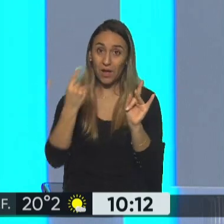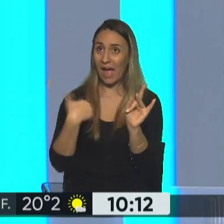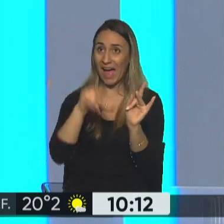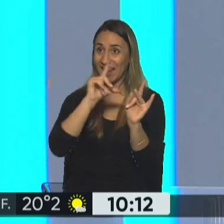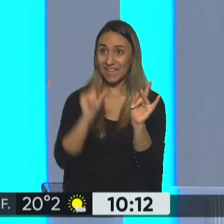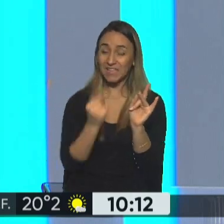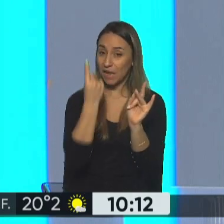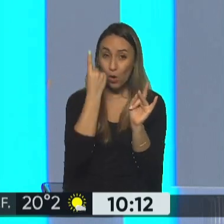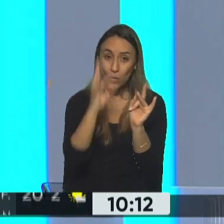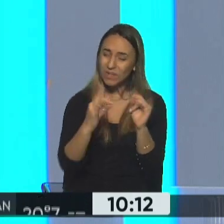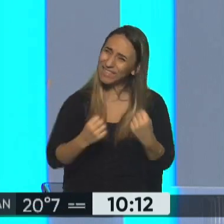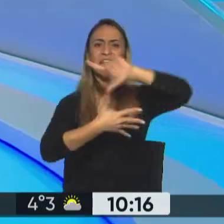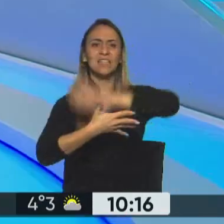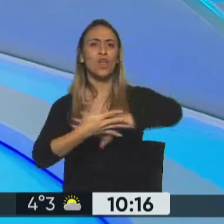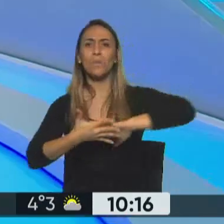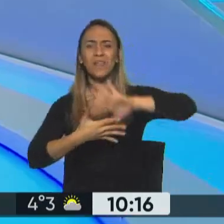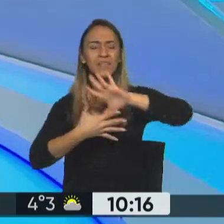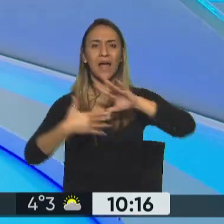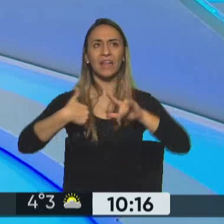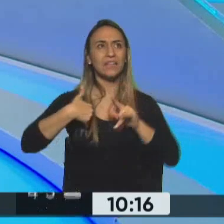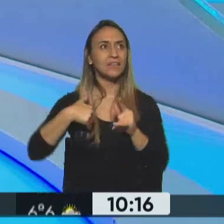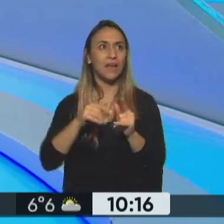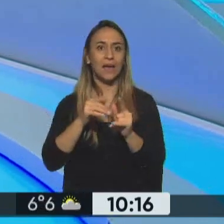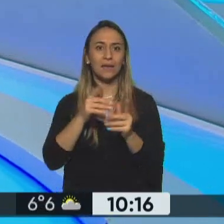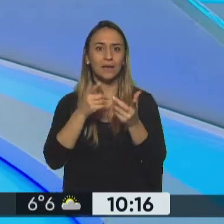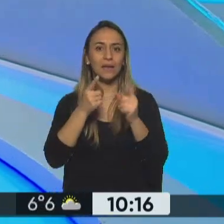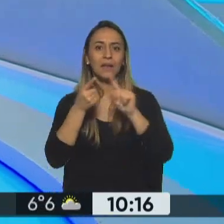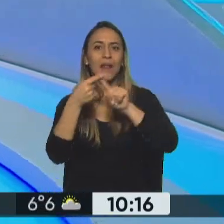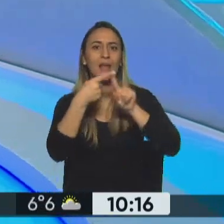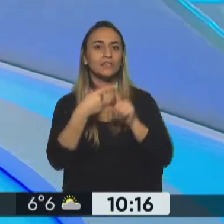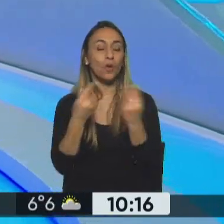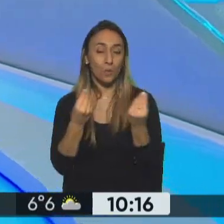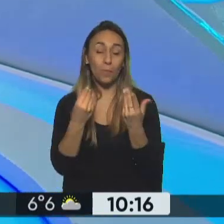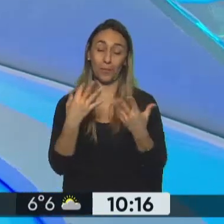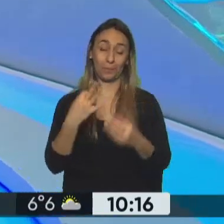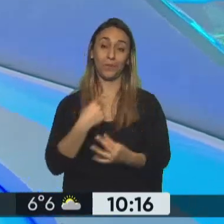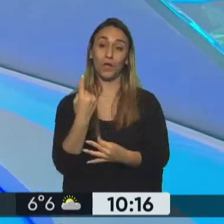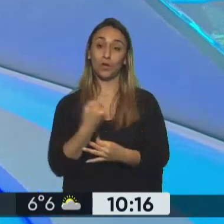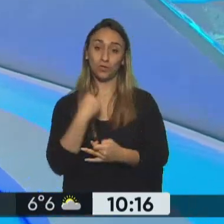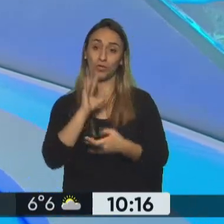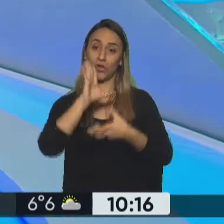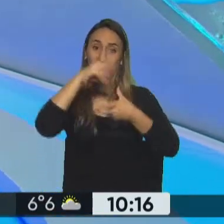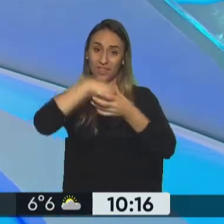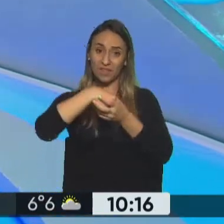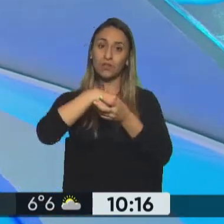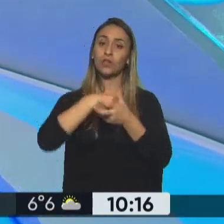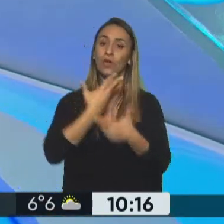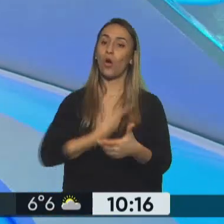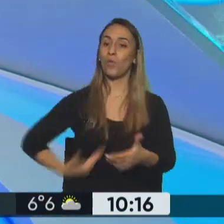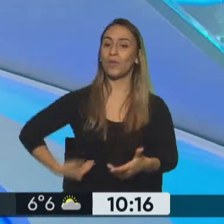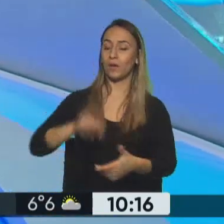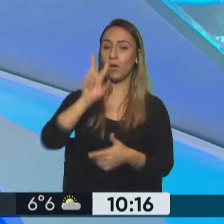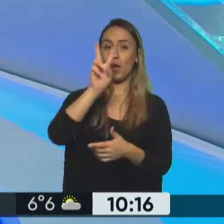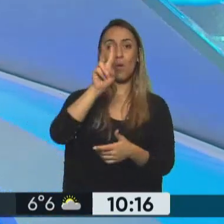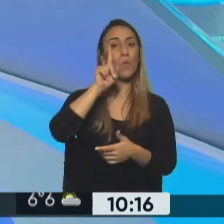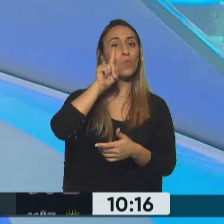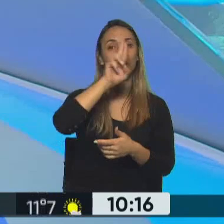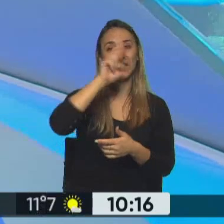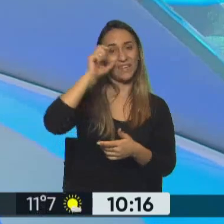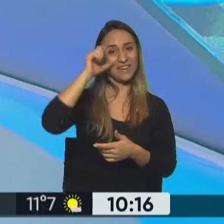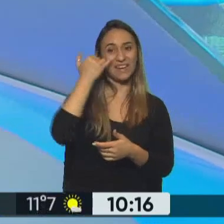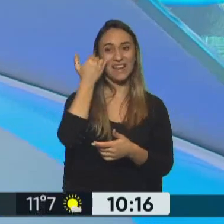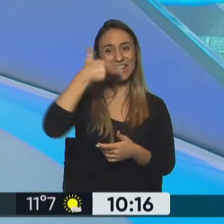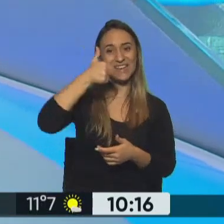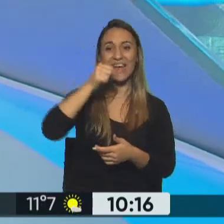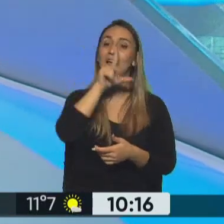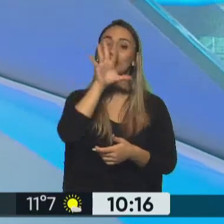que sobrevivía en América. Bueno, formamos parte del virreinato del Río de la Plata. También estaba el virreinato de